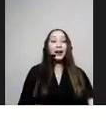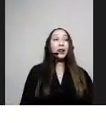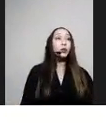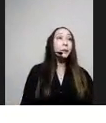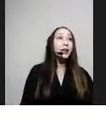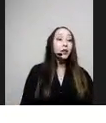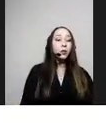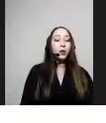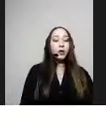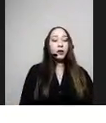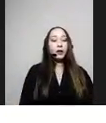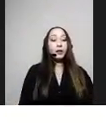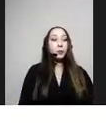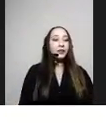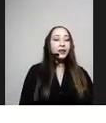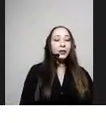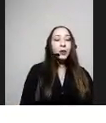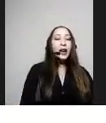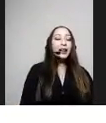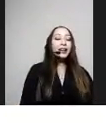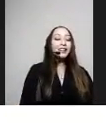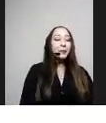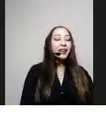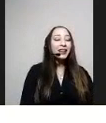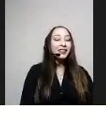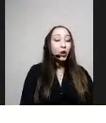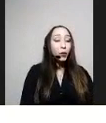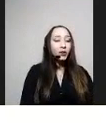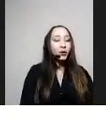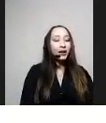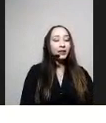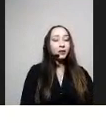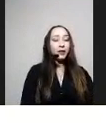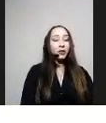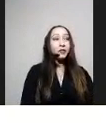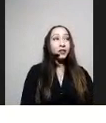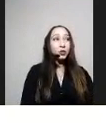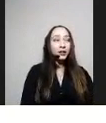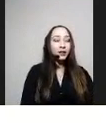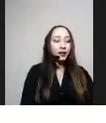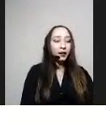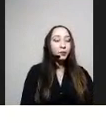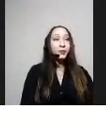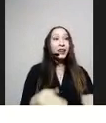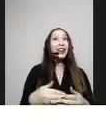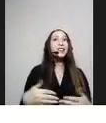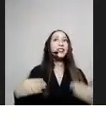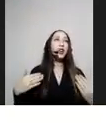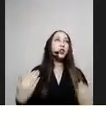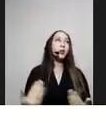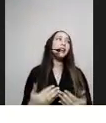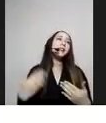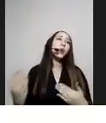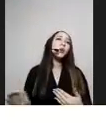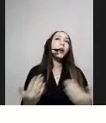familiar, algún amigo, un vecino, alguien que sepan que ha estado expuesto a estos factores de riesgo y que han afectado